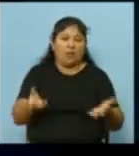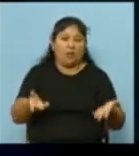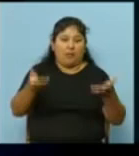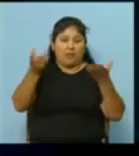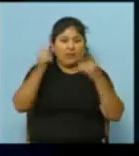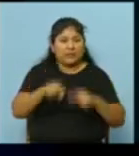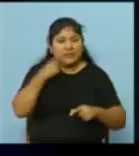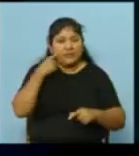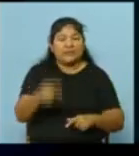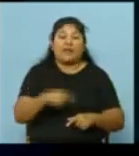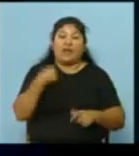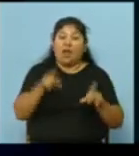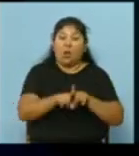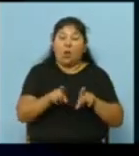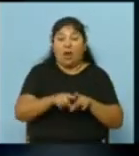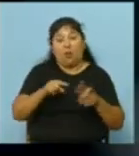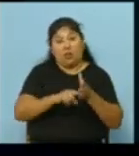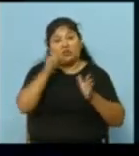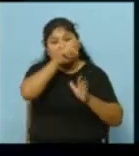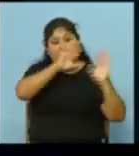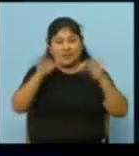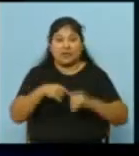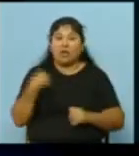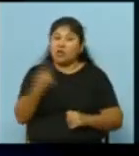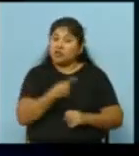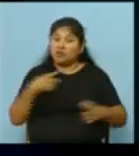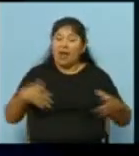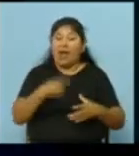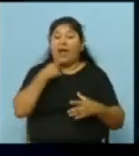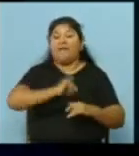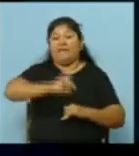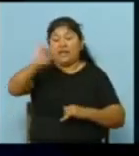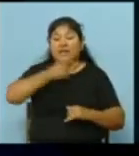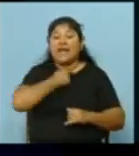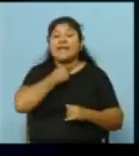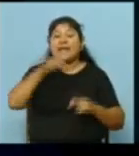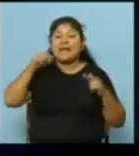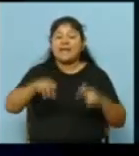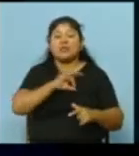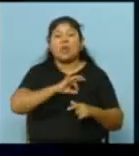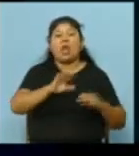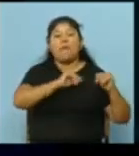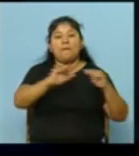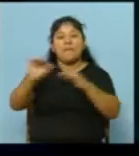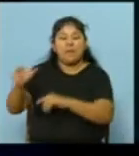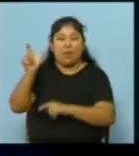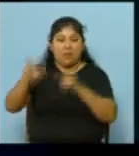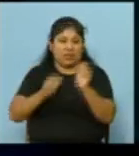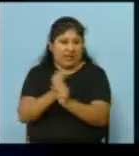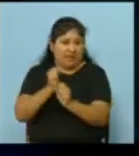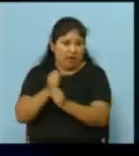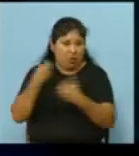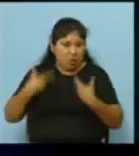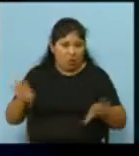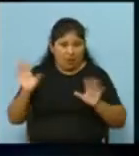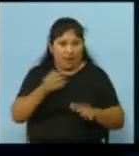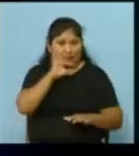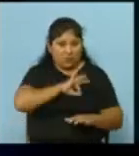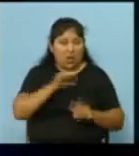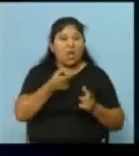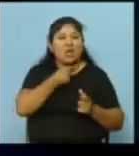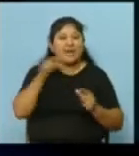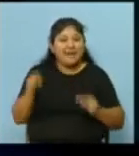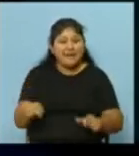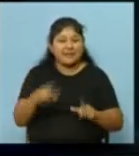insistiendo que cobre lo mismo que un trabajador y estamos participando en todas las luchas en todas las peleas contra los despidos por